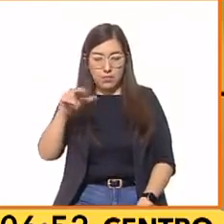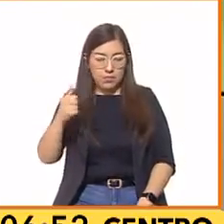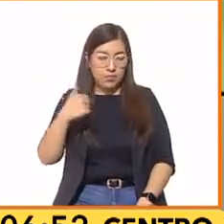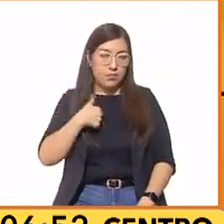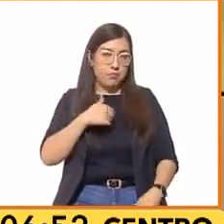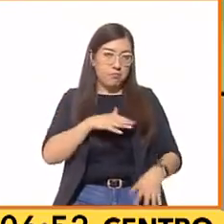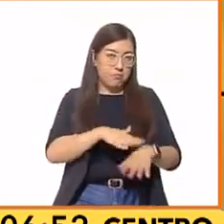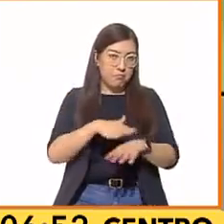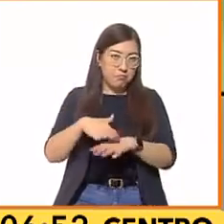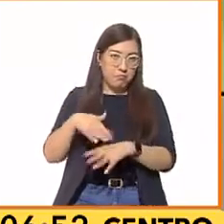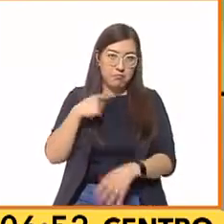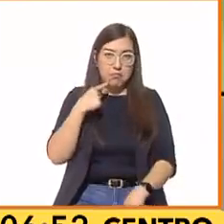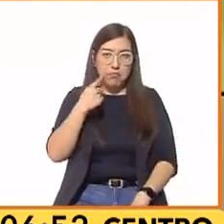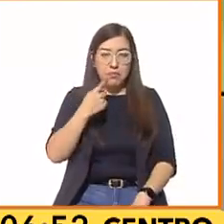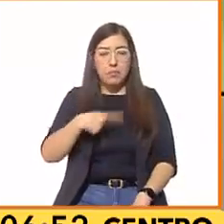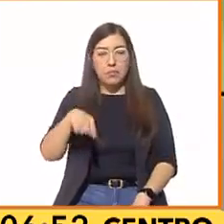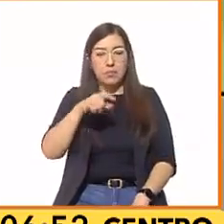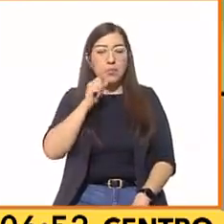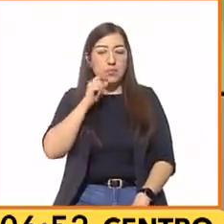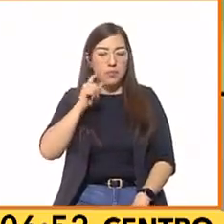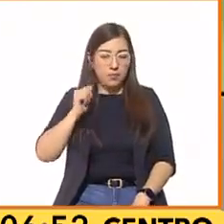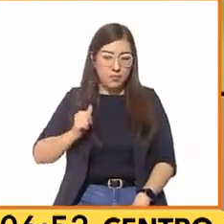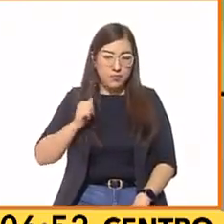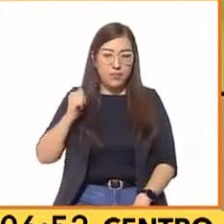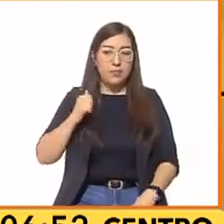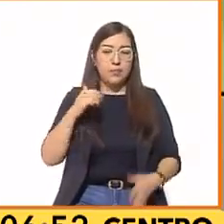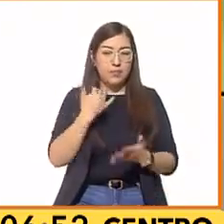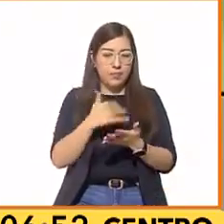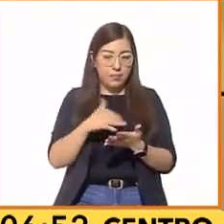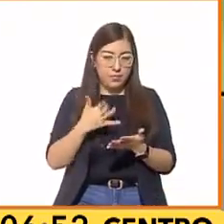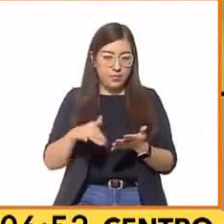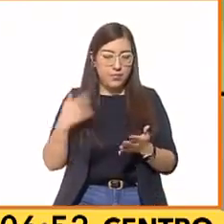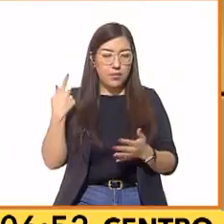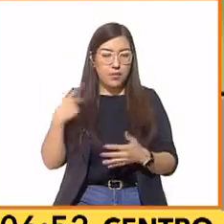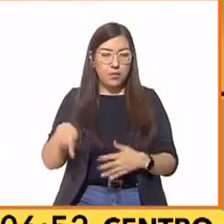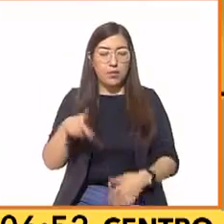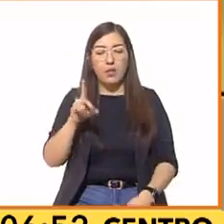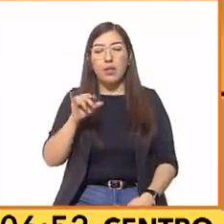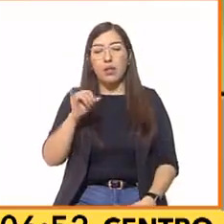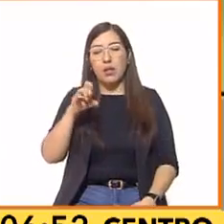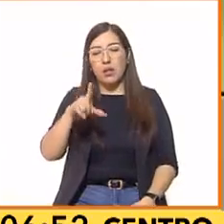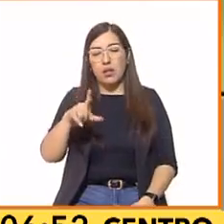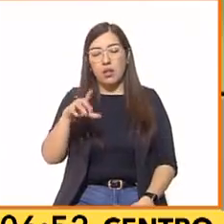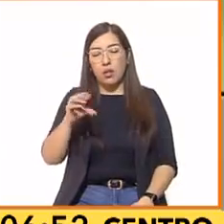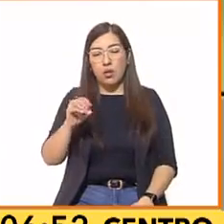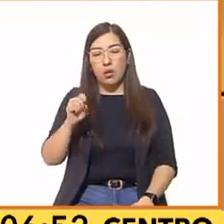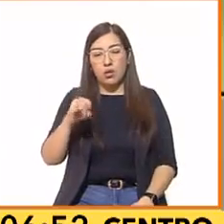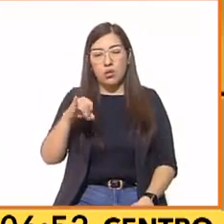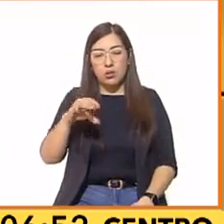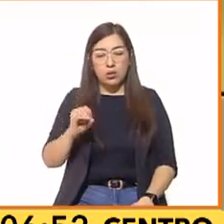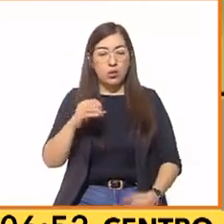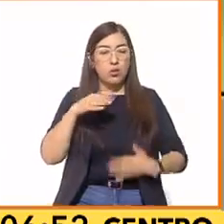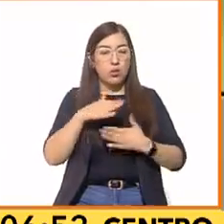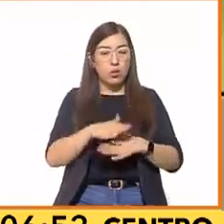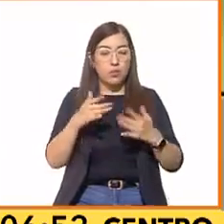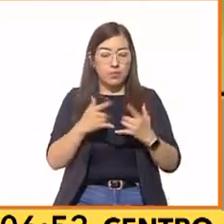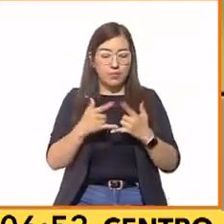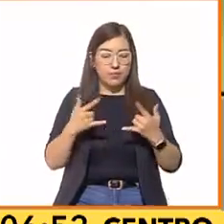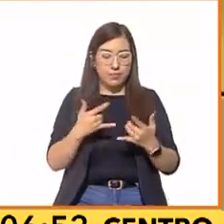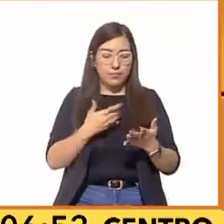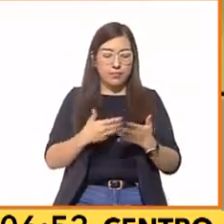también a que leyeran la voluminosa obra que coordinó Daniel Cosío Villegas de la historia moderna de